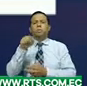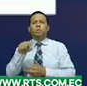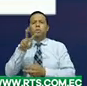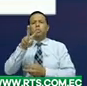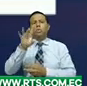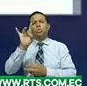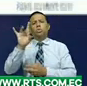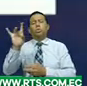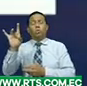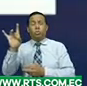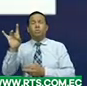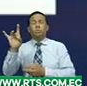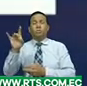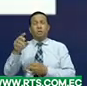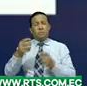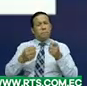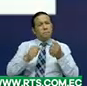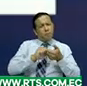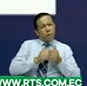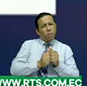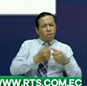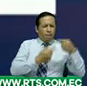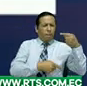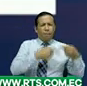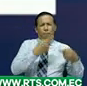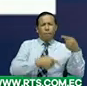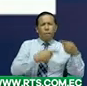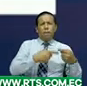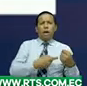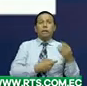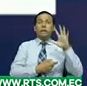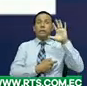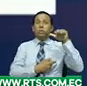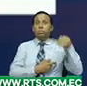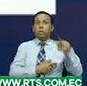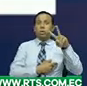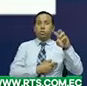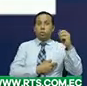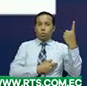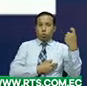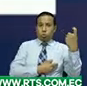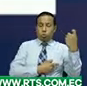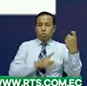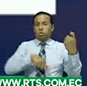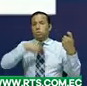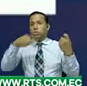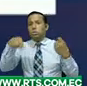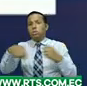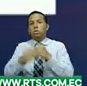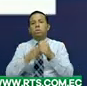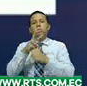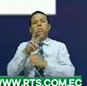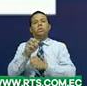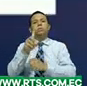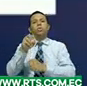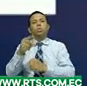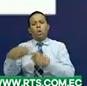62.288. Los escándalos registrados del año pasado fueron de 5.211. Y para este 2021, el total